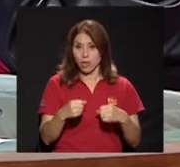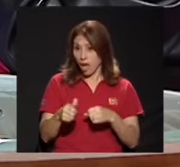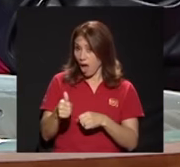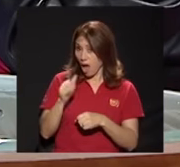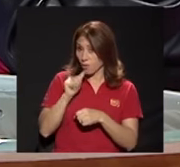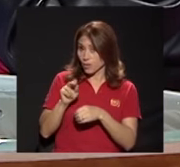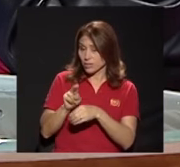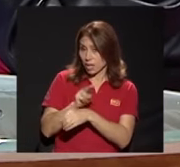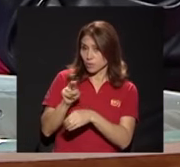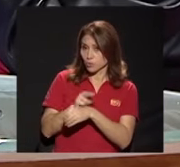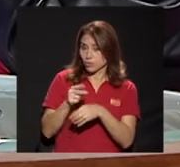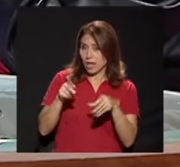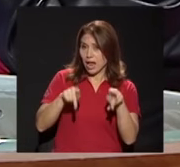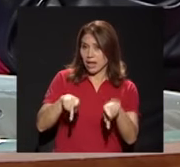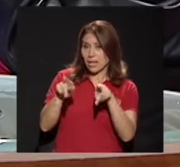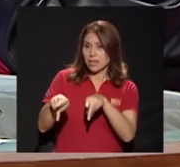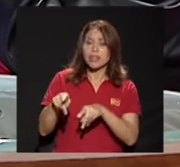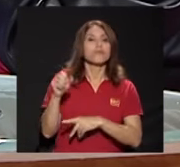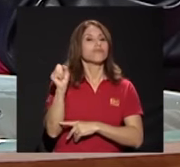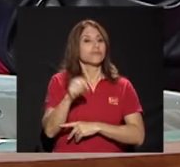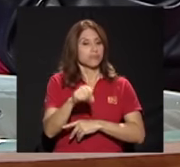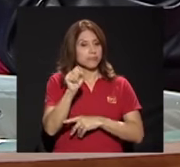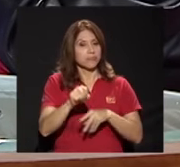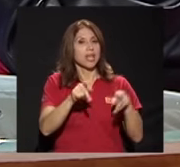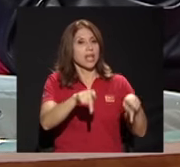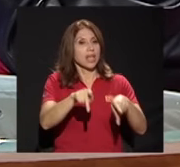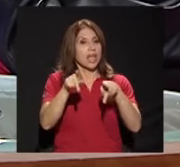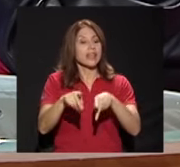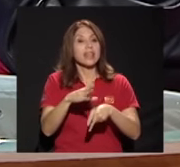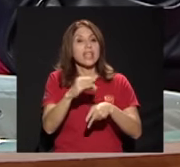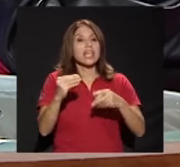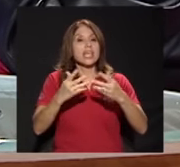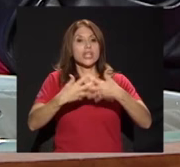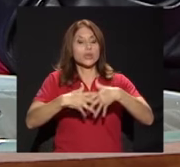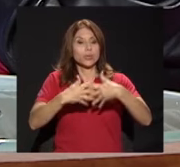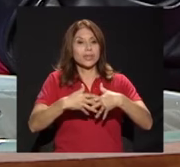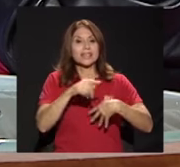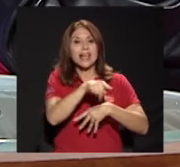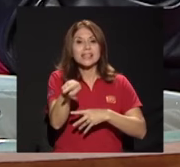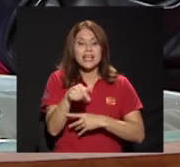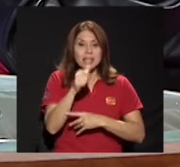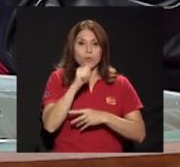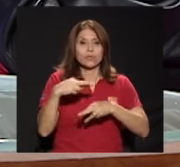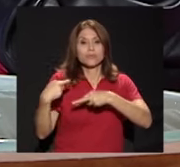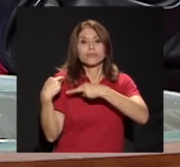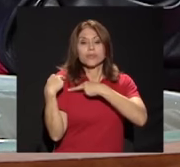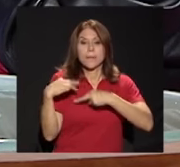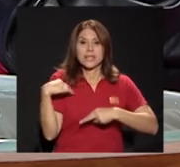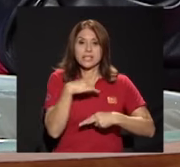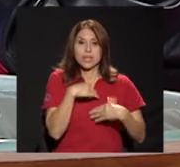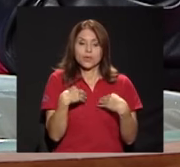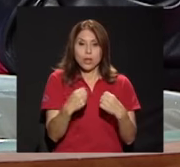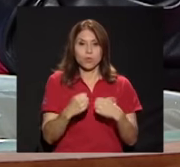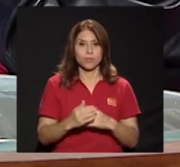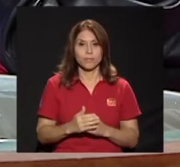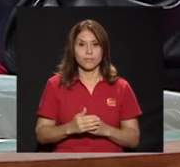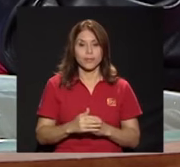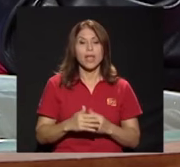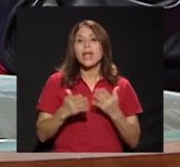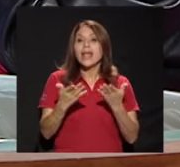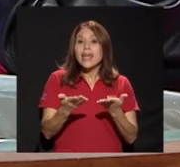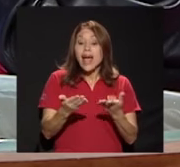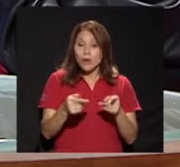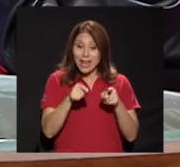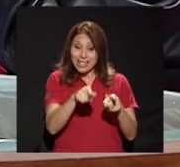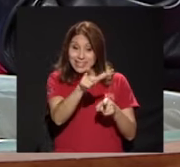claro, y por las industrias, ¿verdad? Esas aguas le tocan al Ministerio de Salud. La naciente y, digamos, las aguas subterráneas de donde emergió